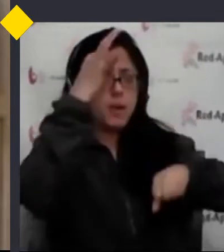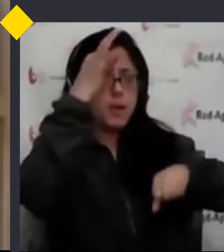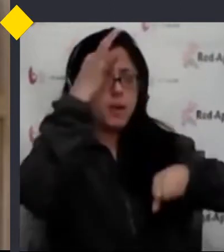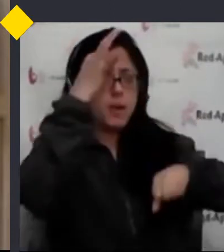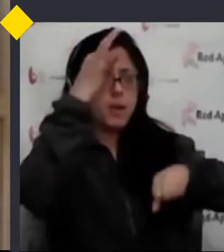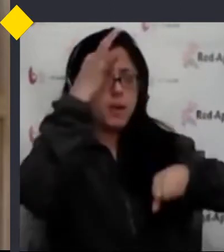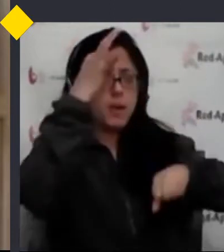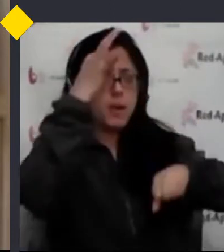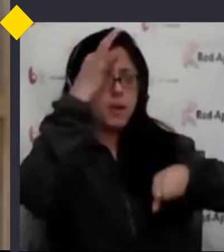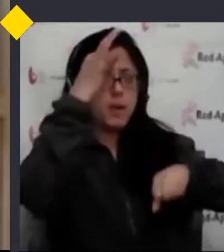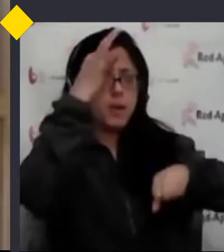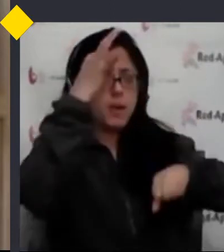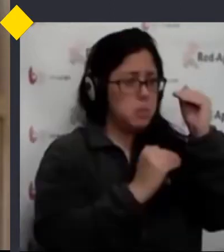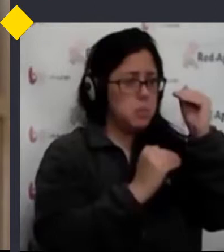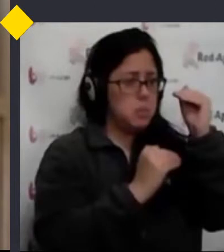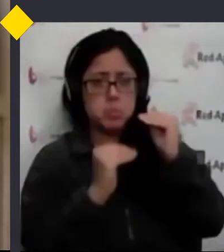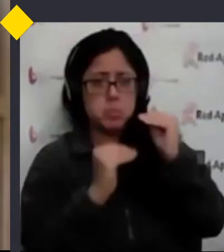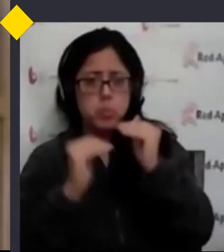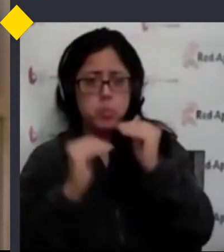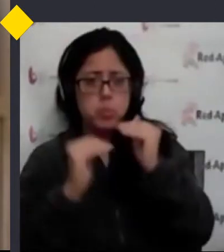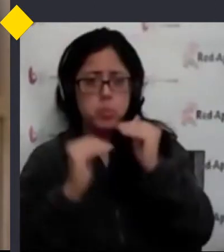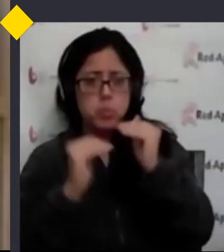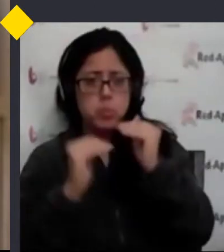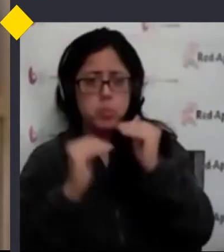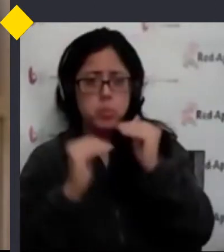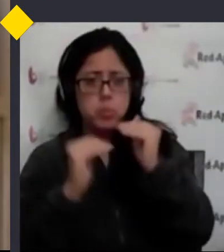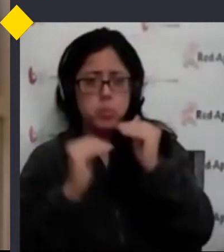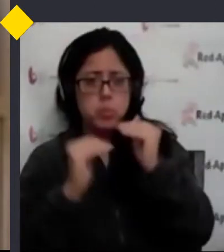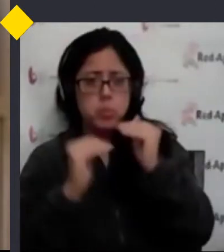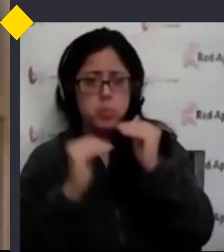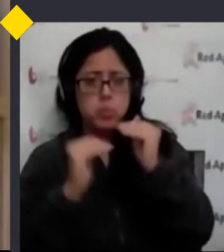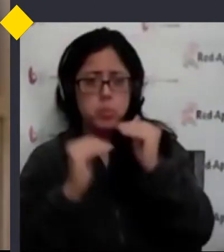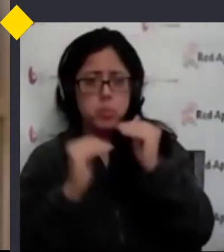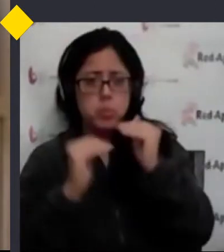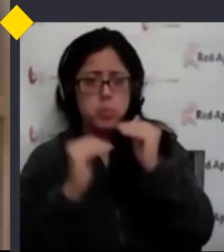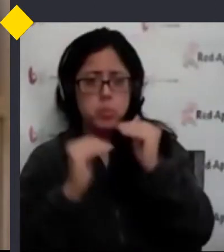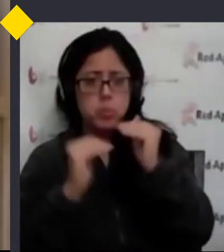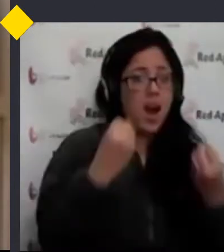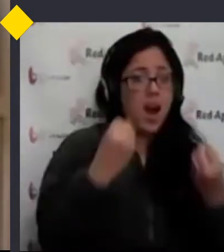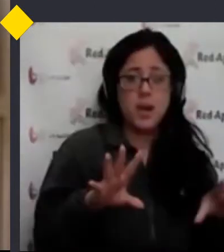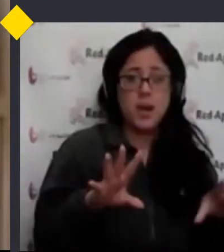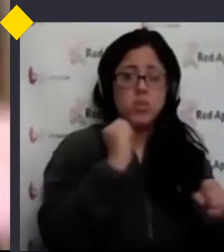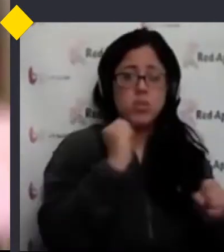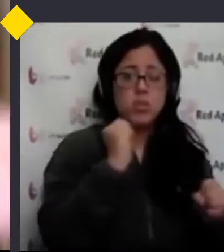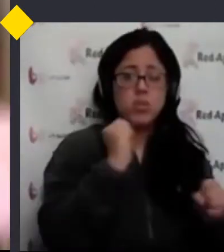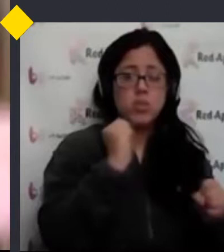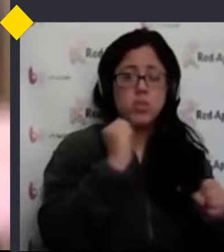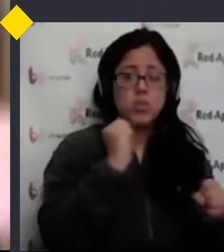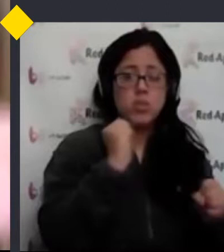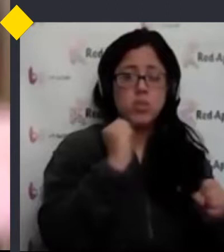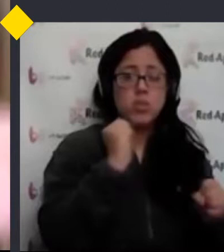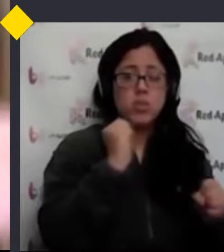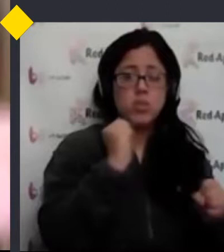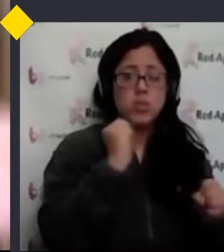en sus posibilidades de trabajo. Primero, porque han perdido más trabajo proporcionalmente las mujeres, porque los sectores más golpeados son